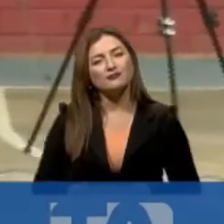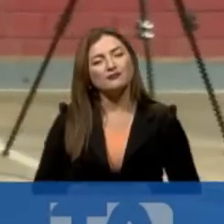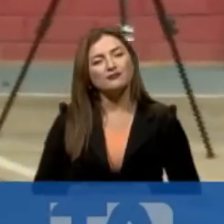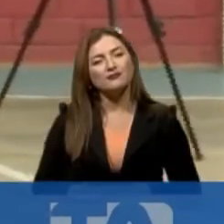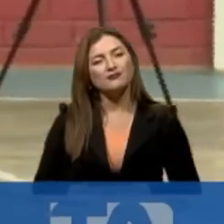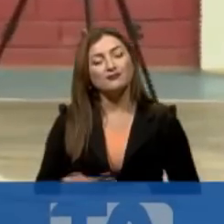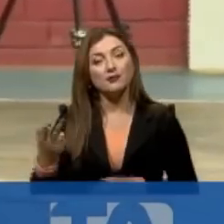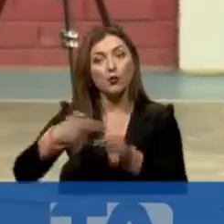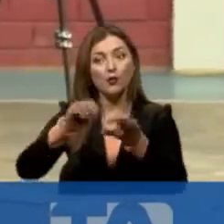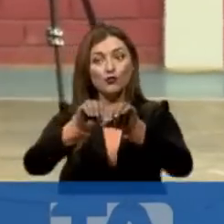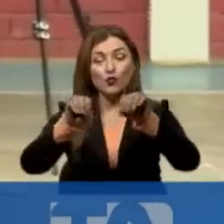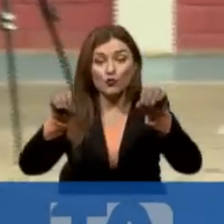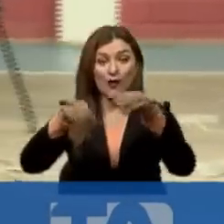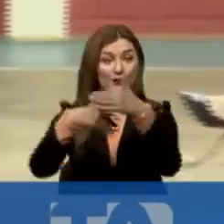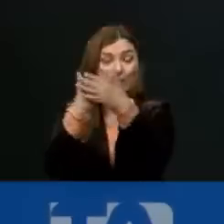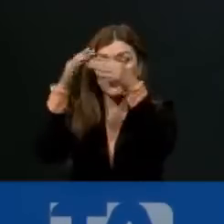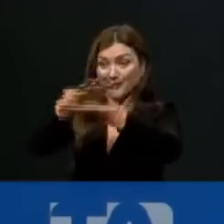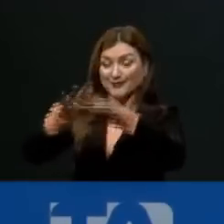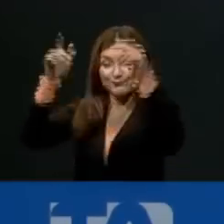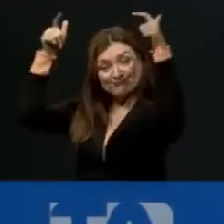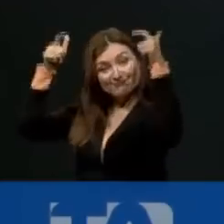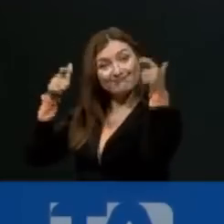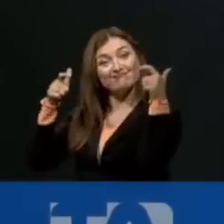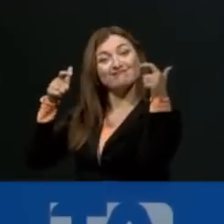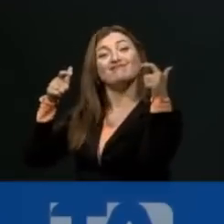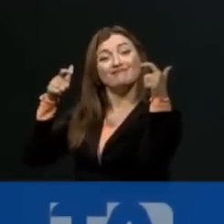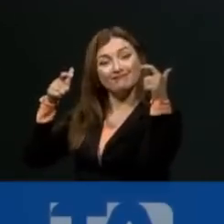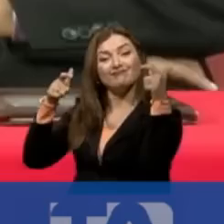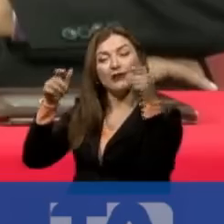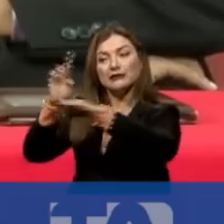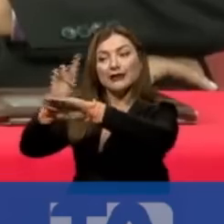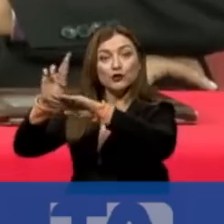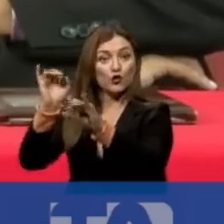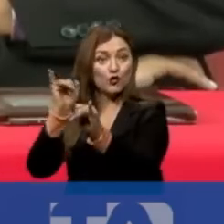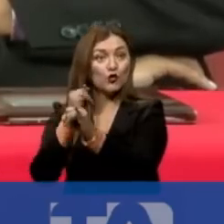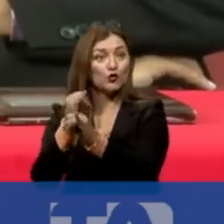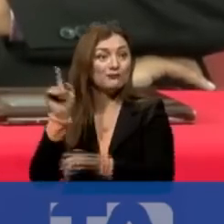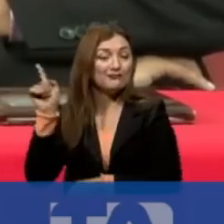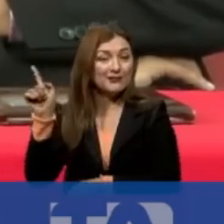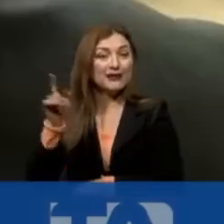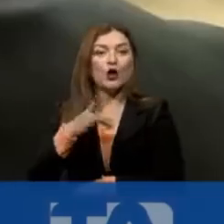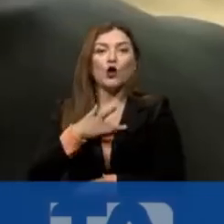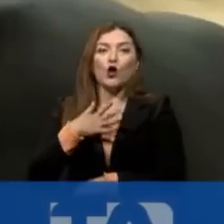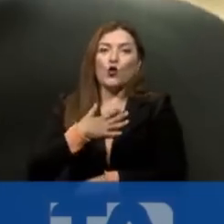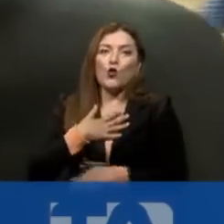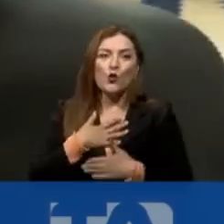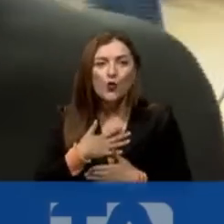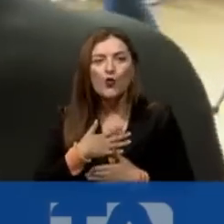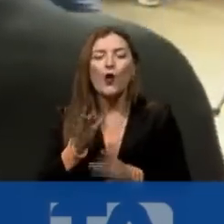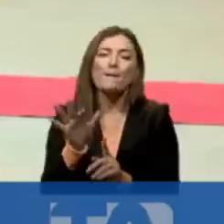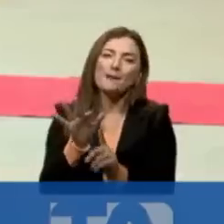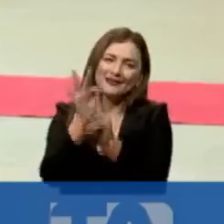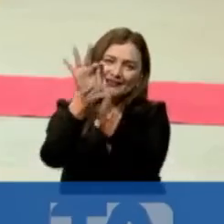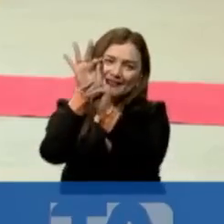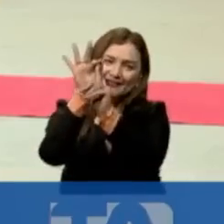Y recibieron su diploma como nuevos bachilleres de la República. Para el rector de la institución, William Rosero, es una jornada muy